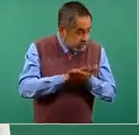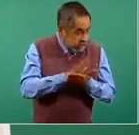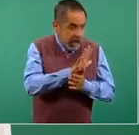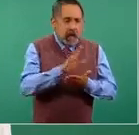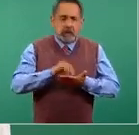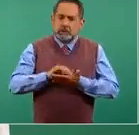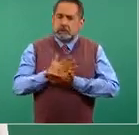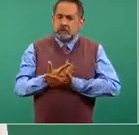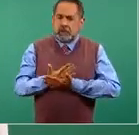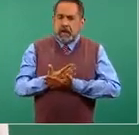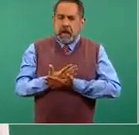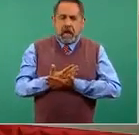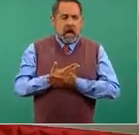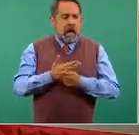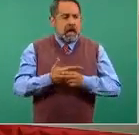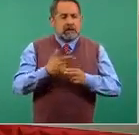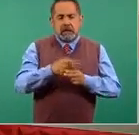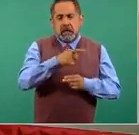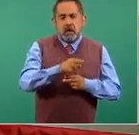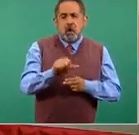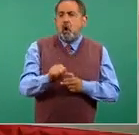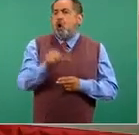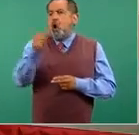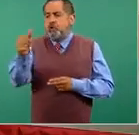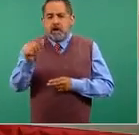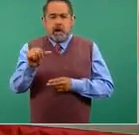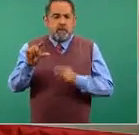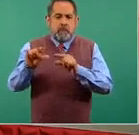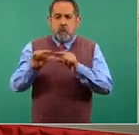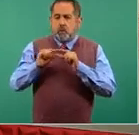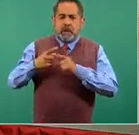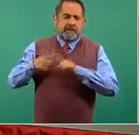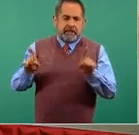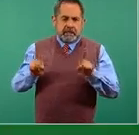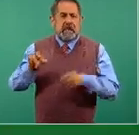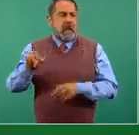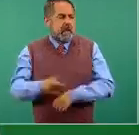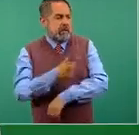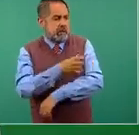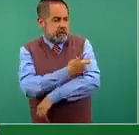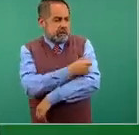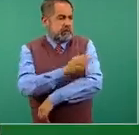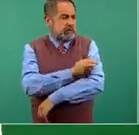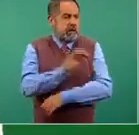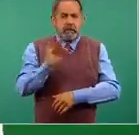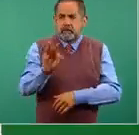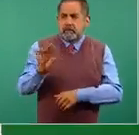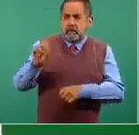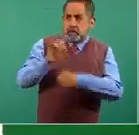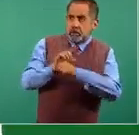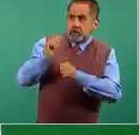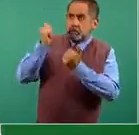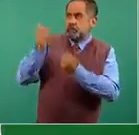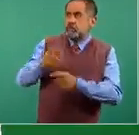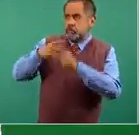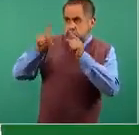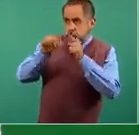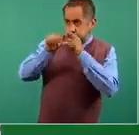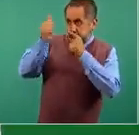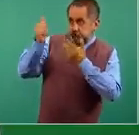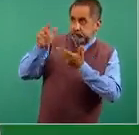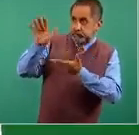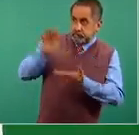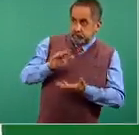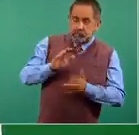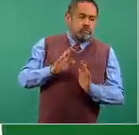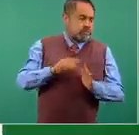como elegible para vacunación, pero con una vacuna sustituta y se programe su vacunación con otra de las vacunas